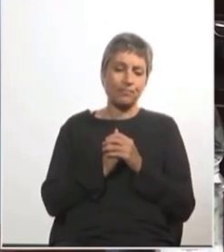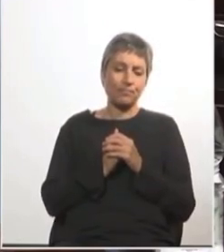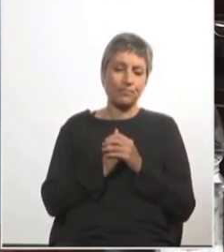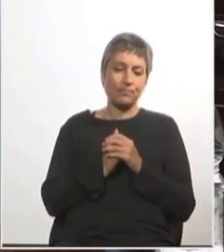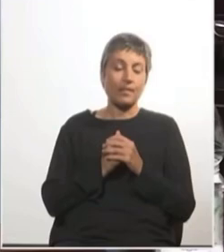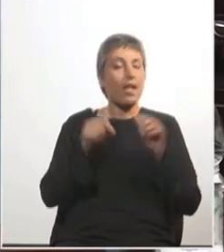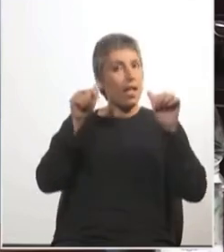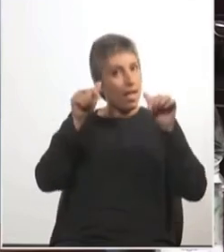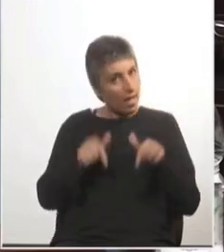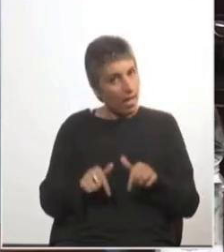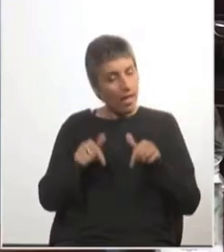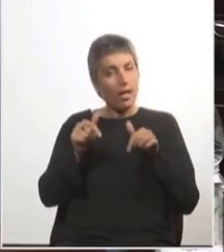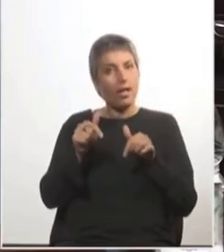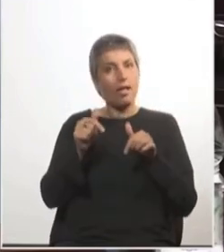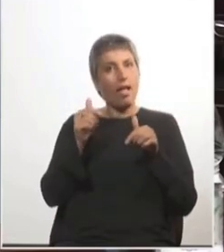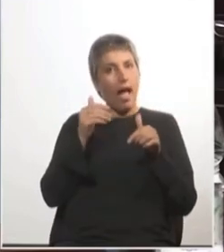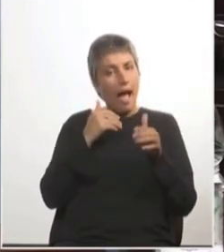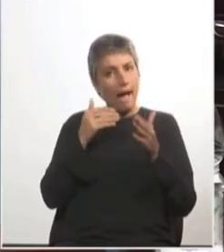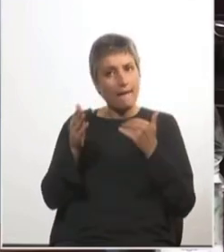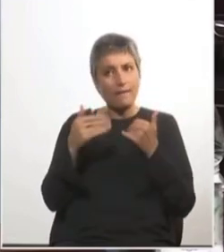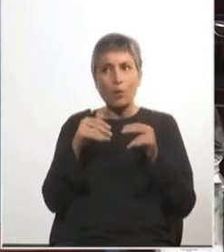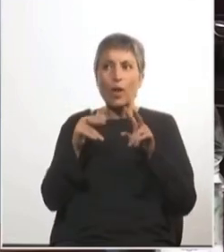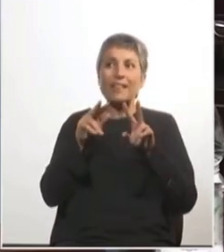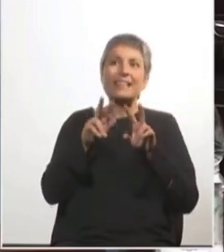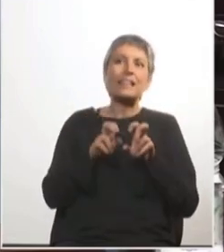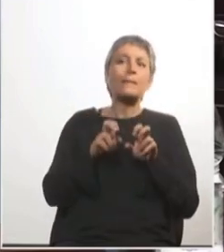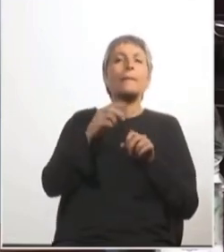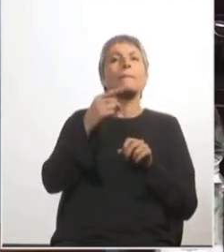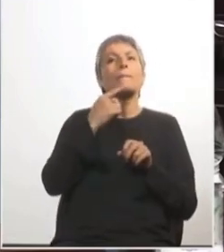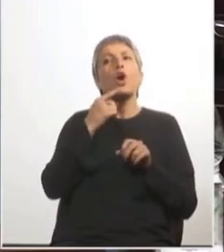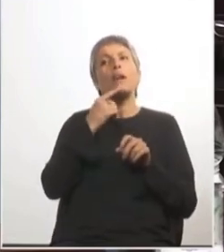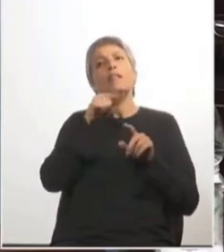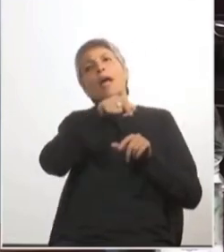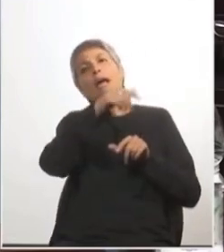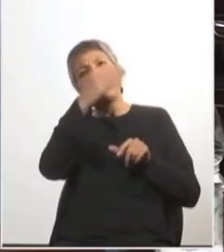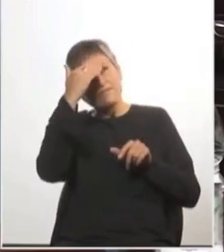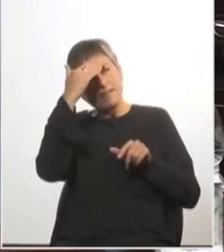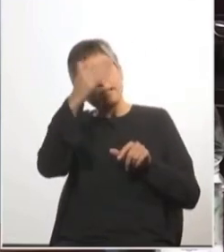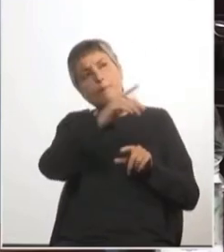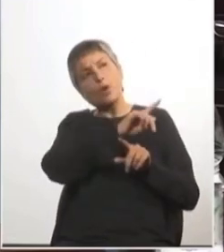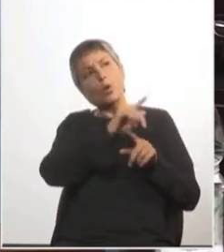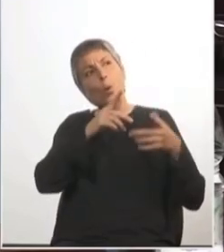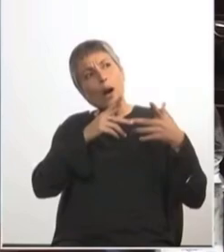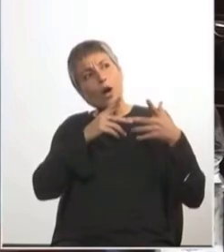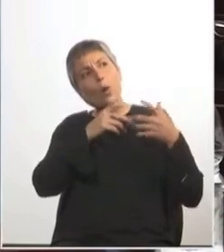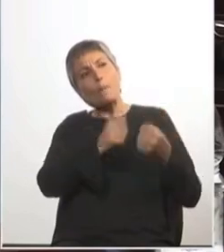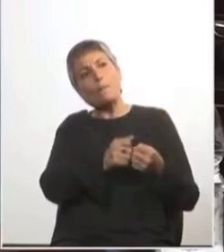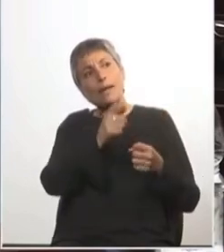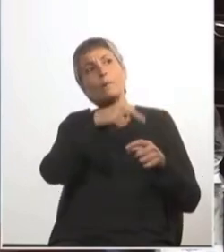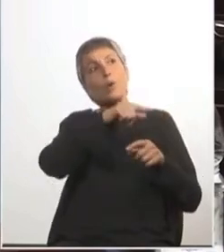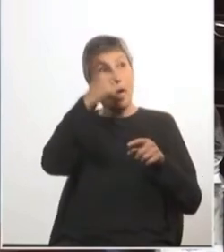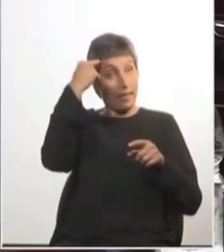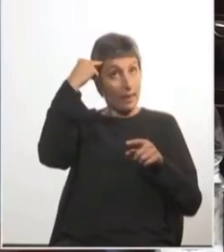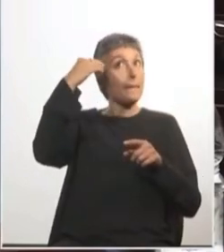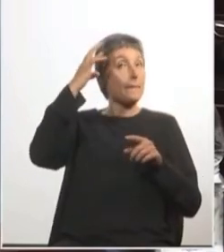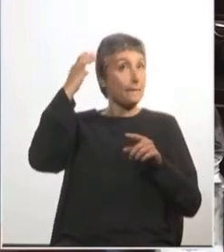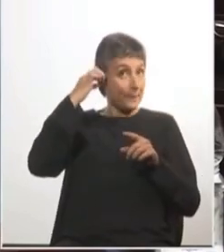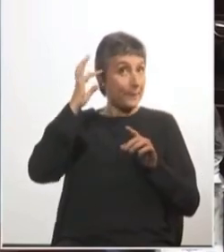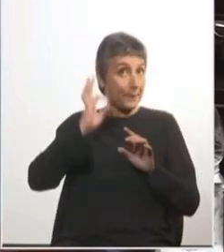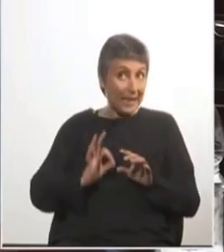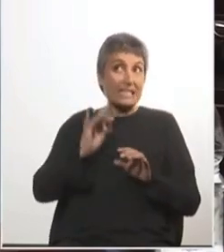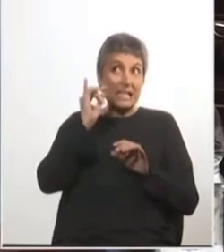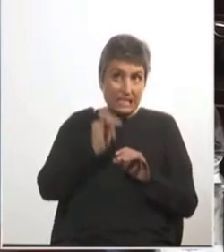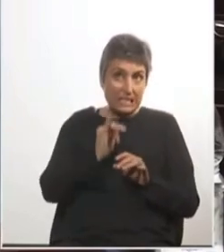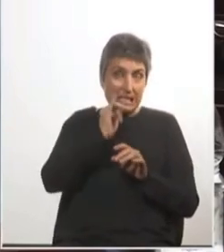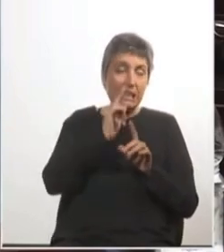Acá se habló de costos políticos, de que el Frente no acompaña a pesar de que piensa que es necesario, que